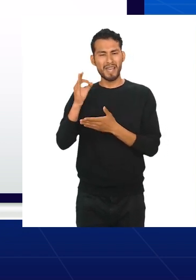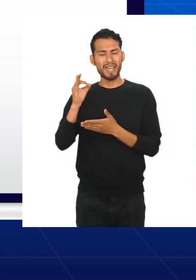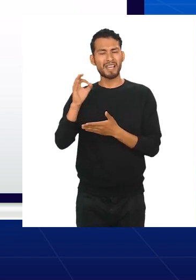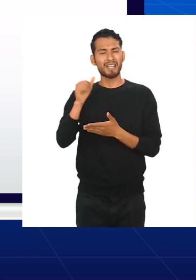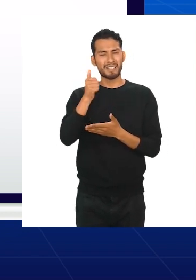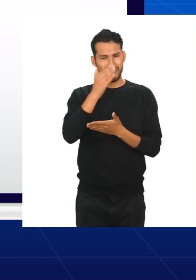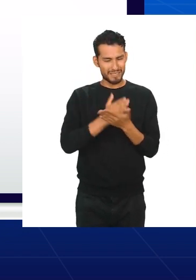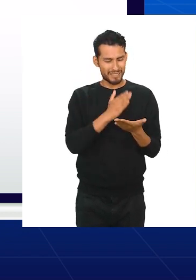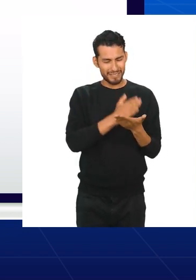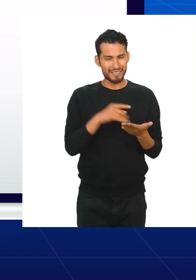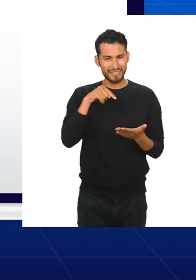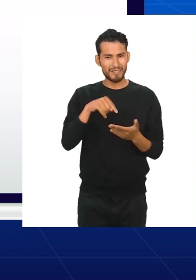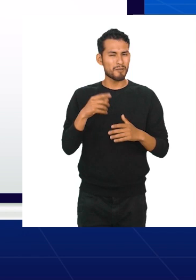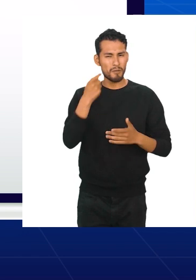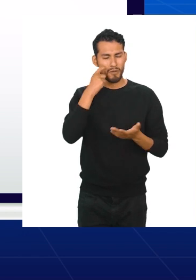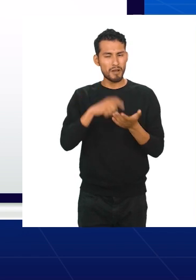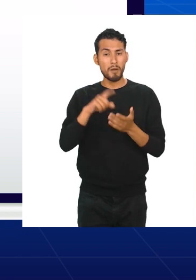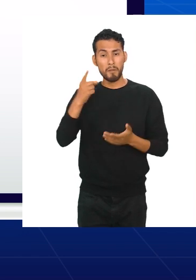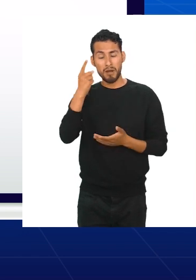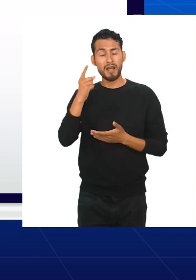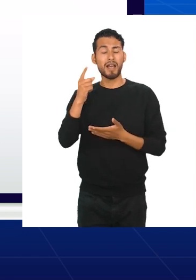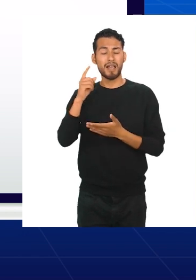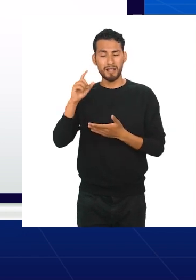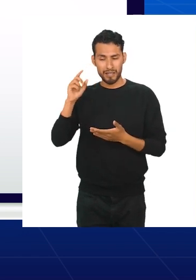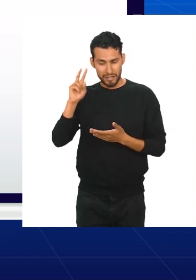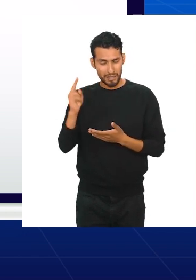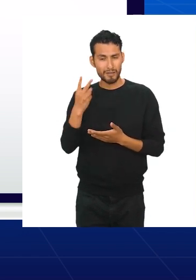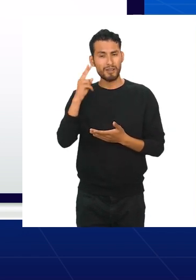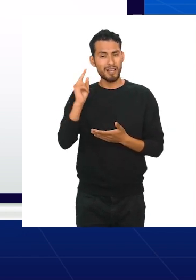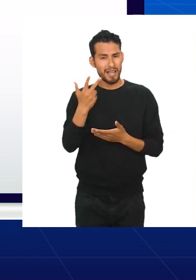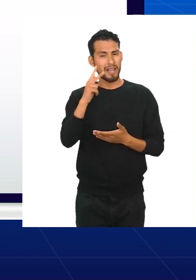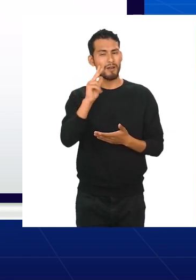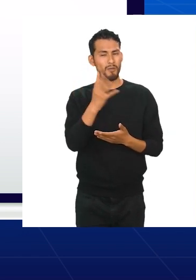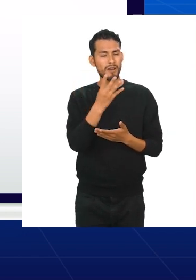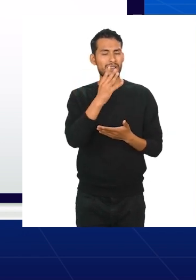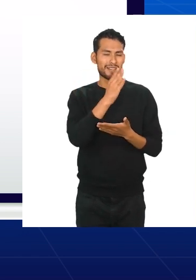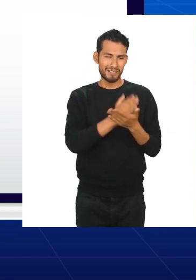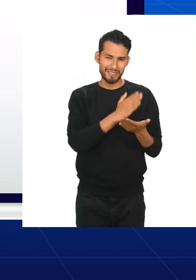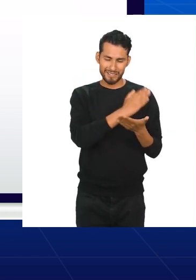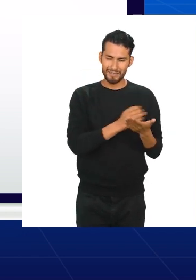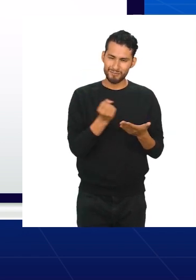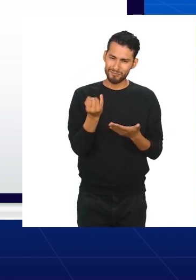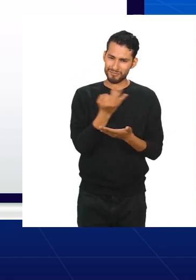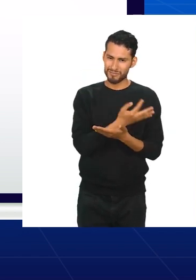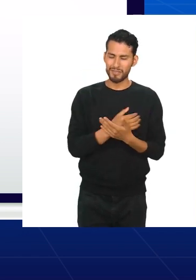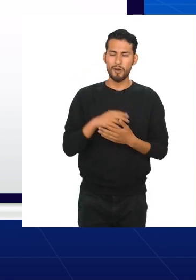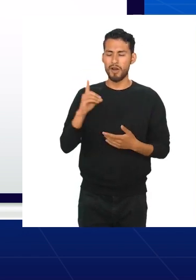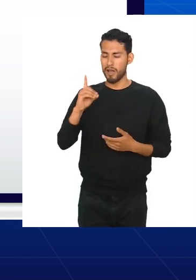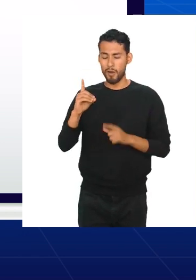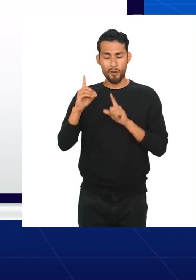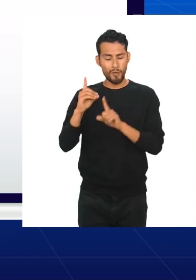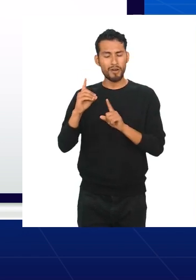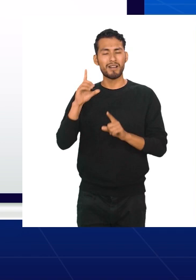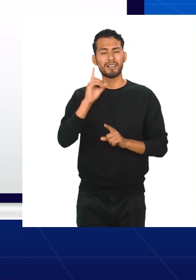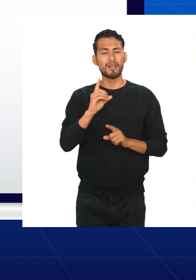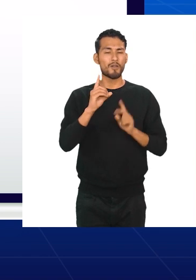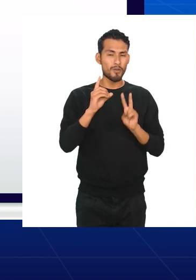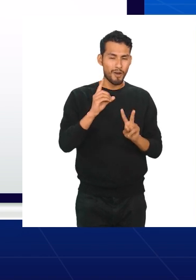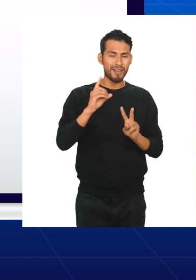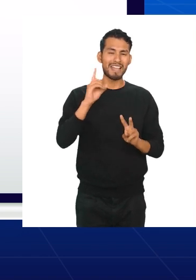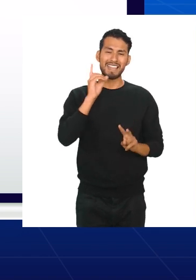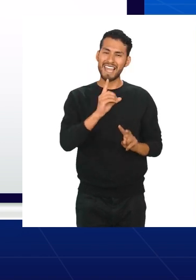que denotamos por primer decil, segundo decil, tercer decil, o D1,